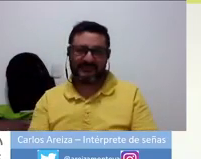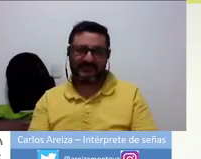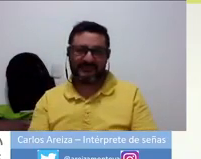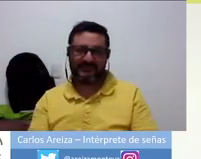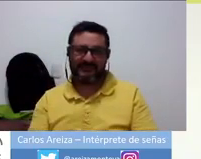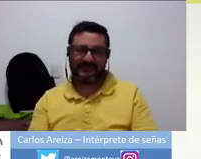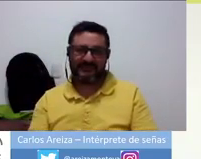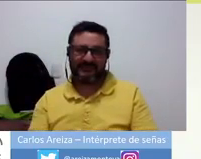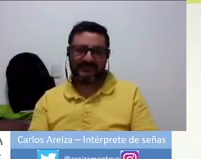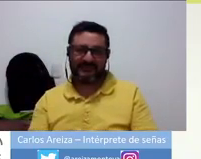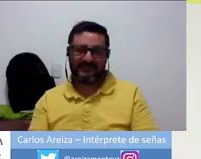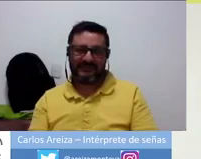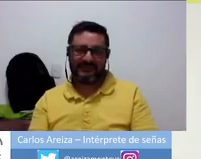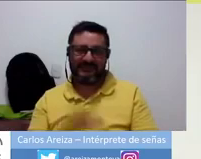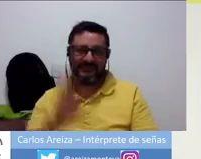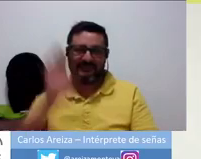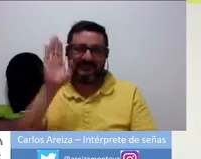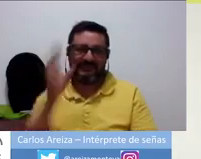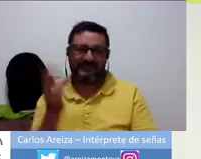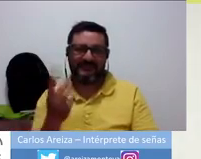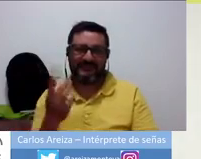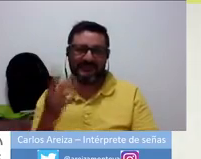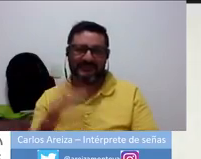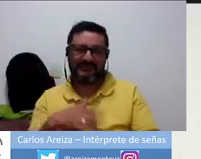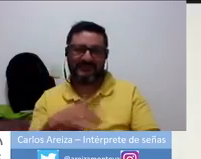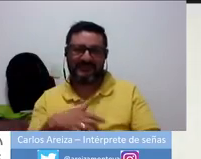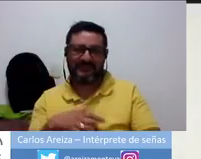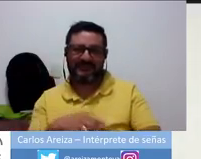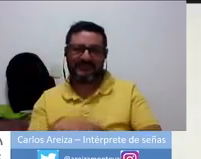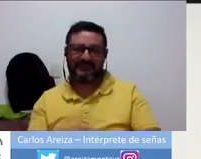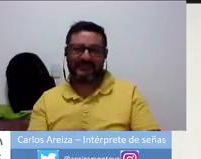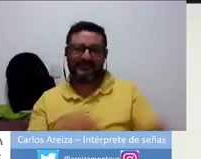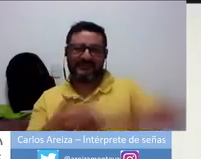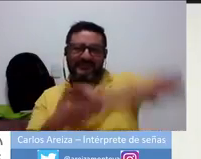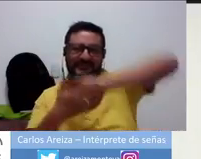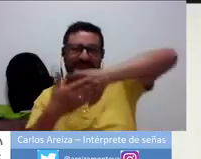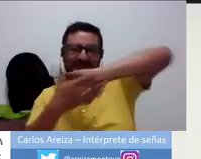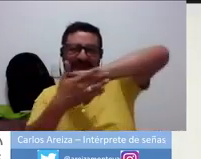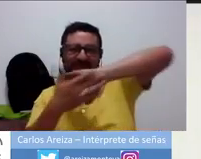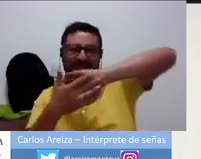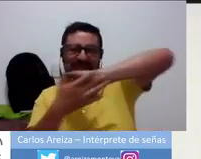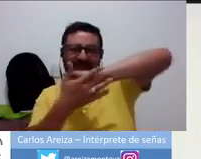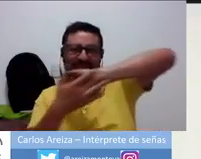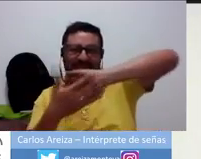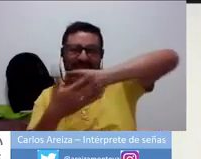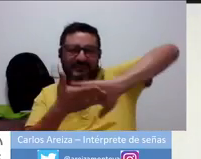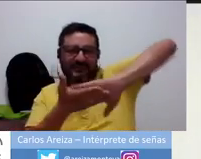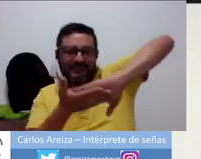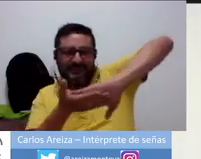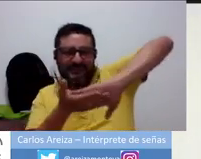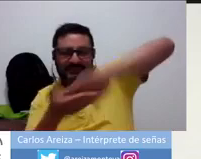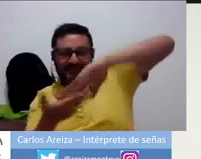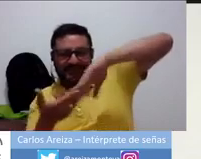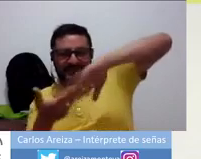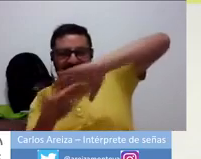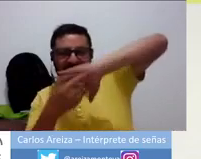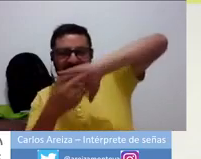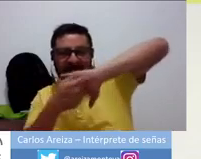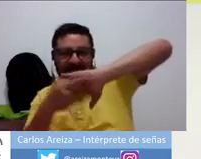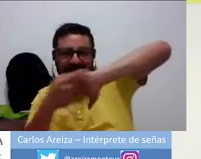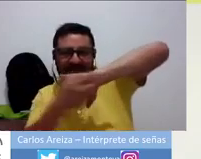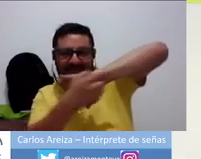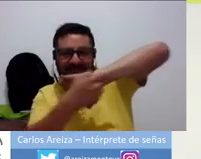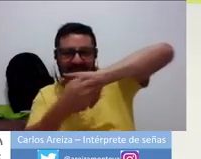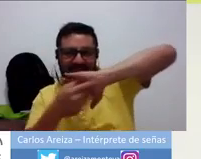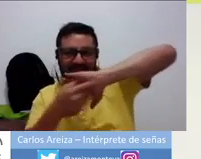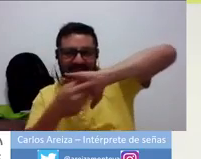condral. Claro, ahí estaba. Muy, muy teso, porque el apoyo, la propulsión, no, es todo, nosotros todo